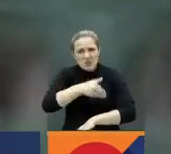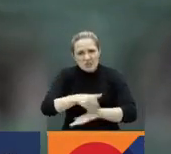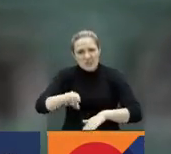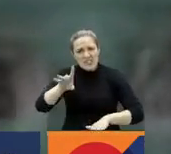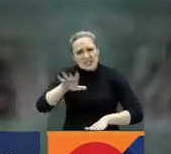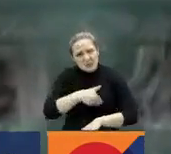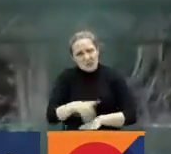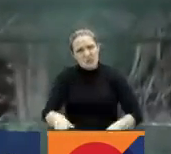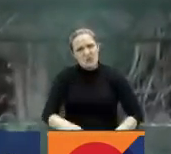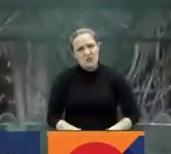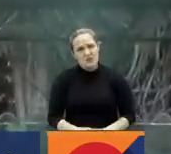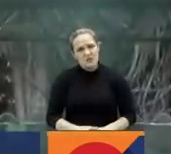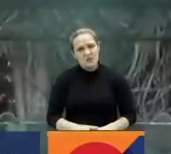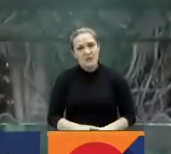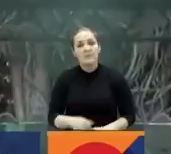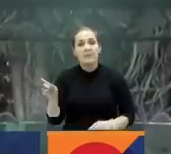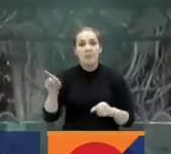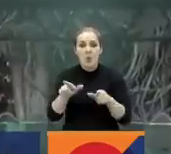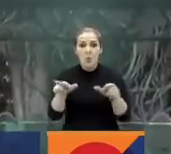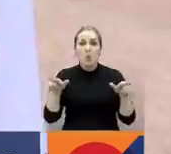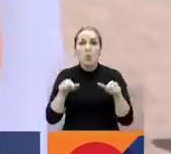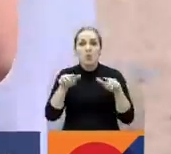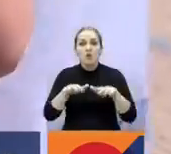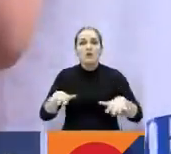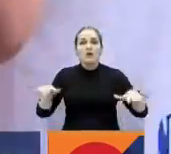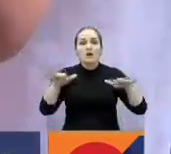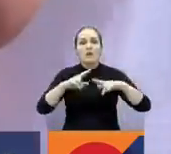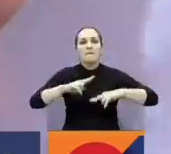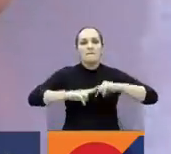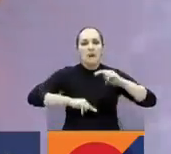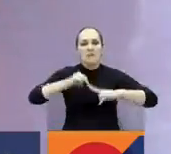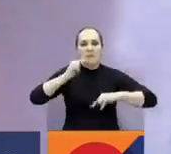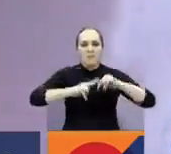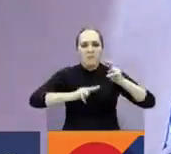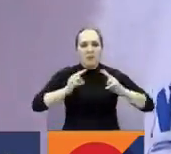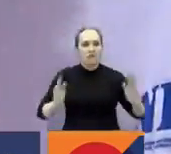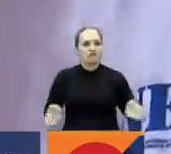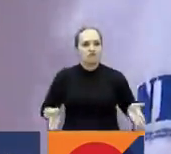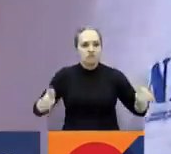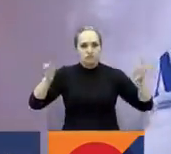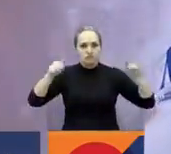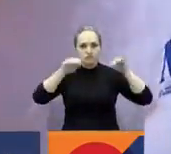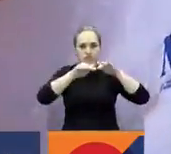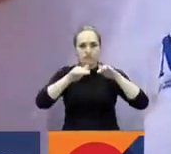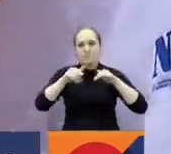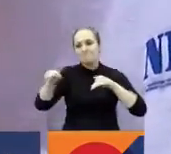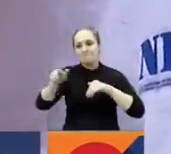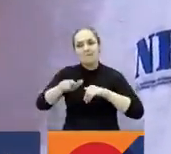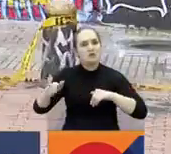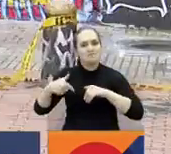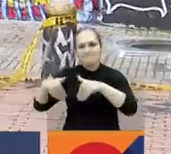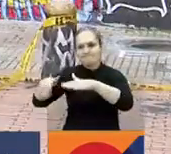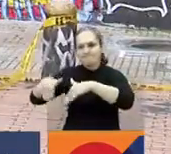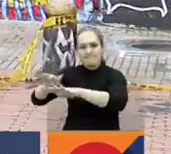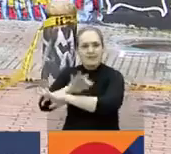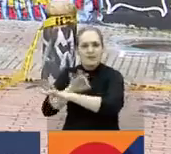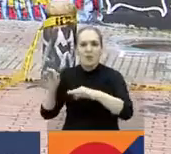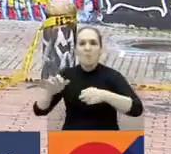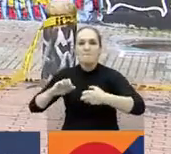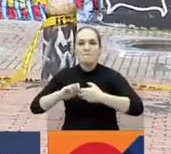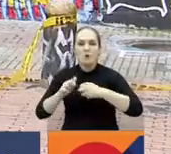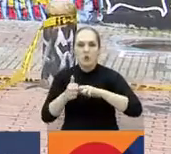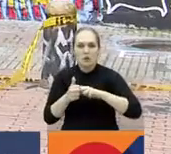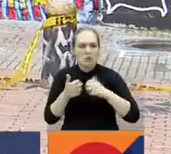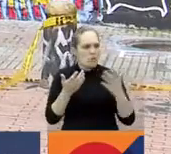millones. En el lugar, el distrito tiene previsto adelantar la construcción de una nueva infraestructura que obligará a la salida de los vendedores. Ante la problemática,